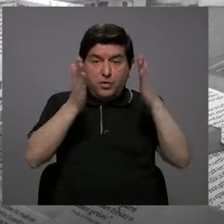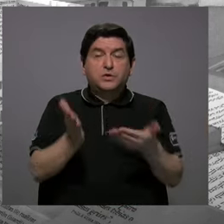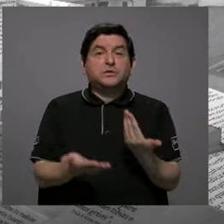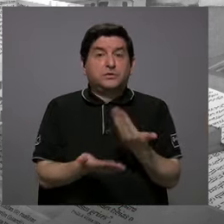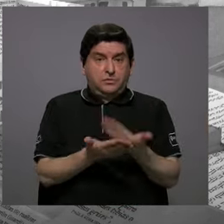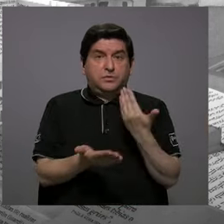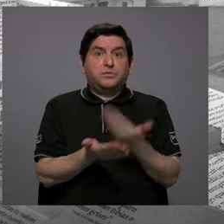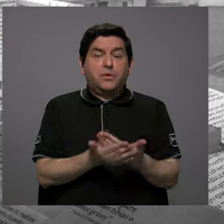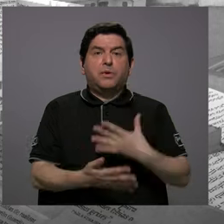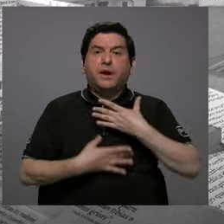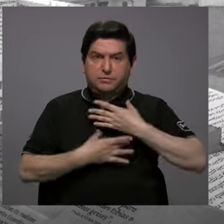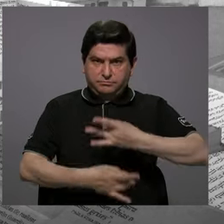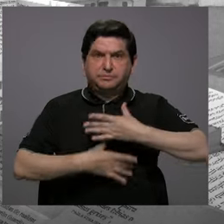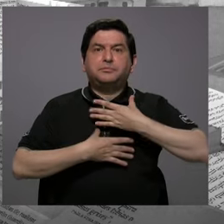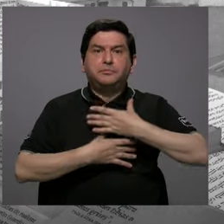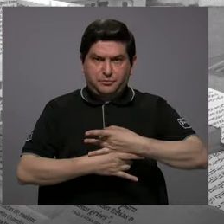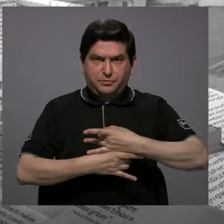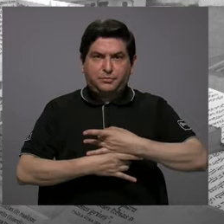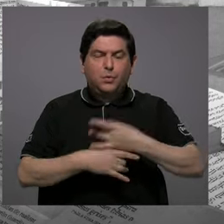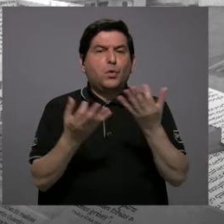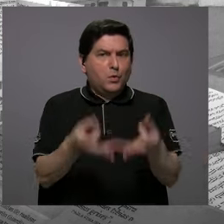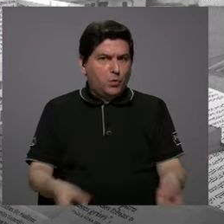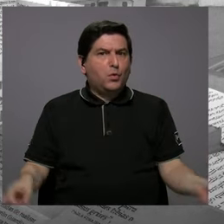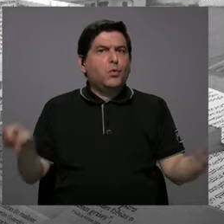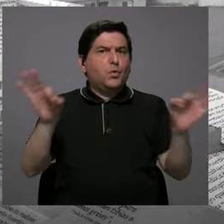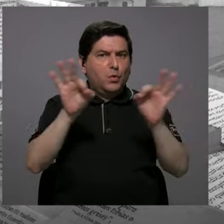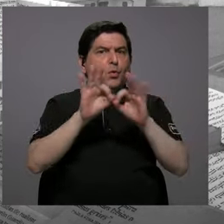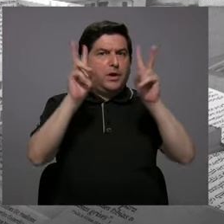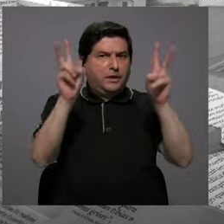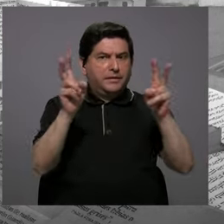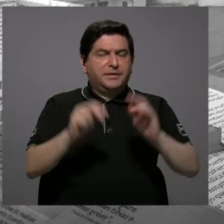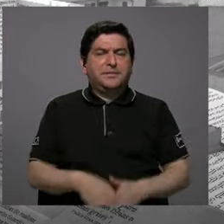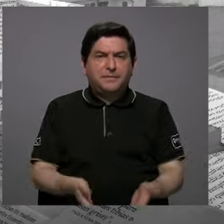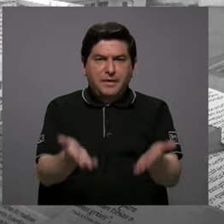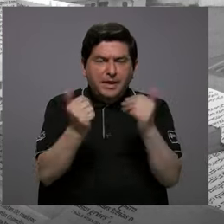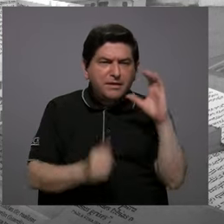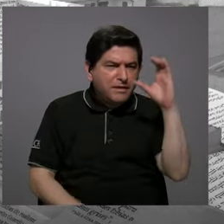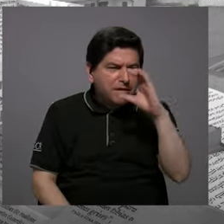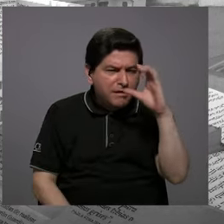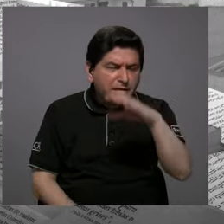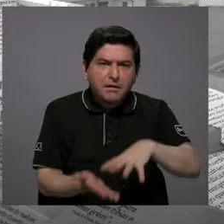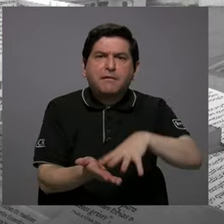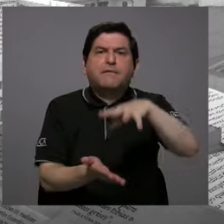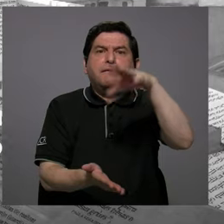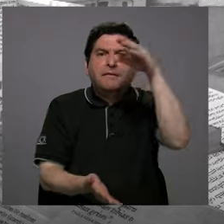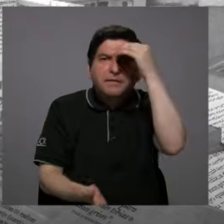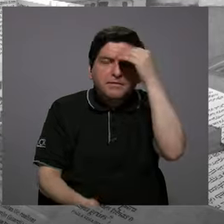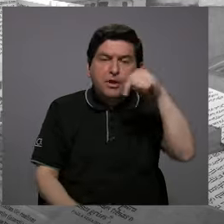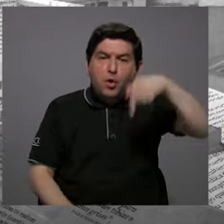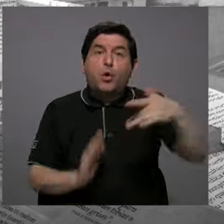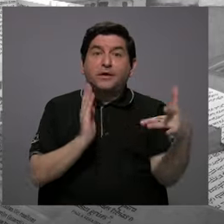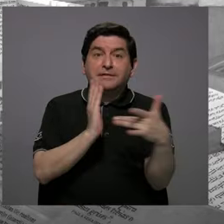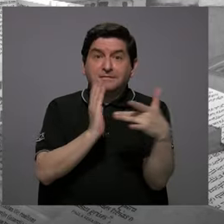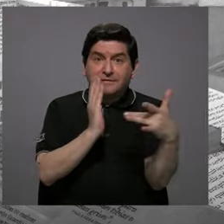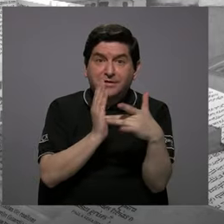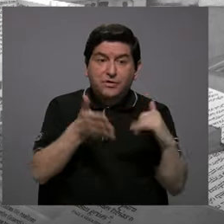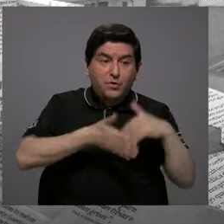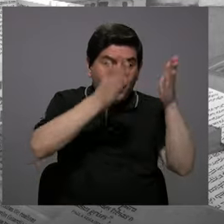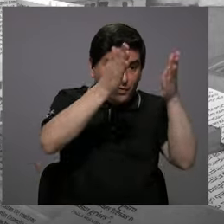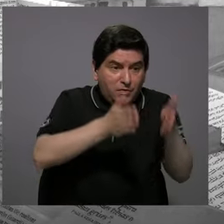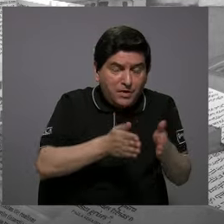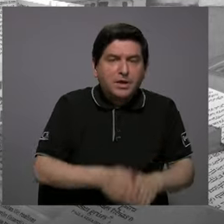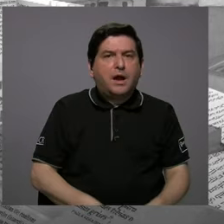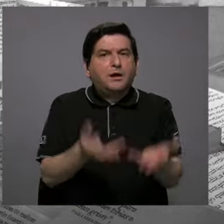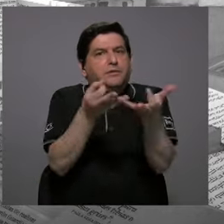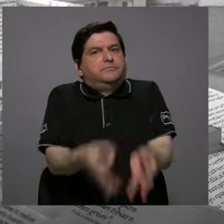demostrado que hay un interés muy importante en esto que quieren buscar quieren aprender hoy la tecnología para los estudiantes